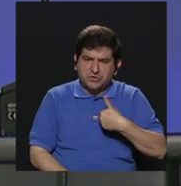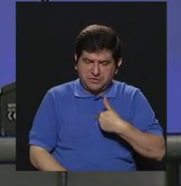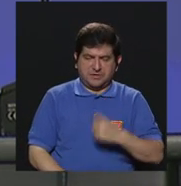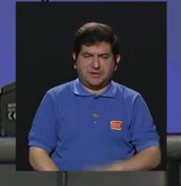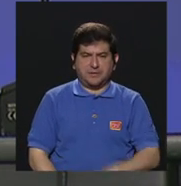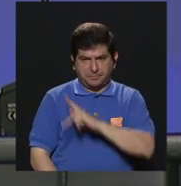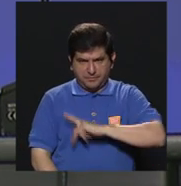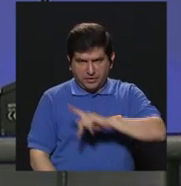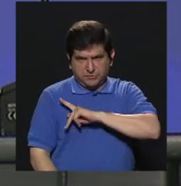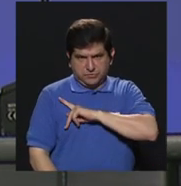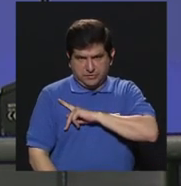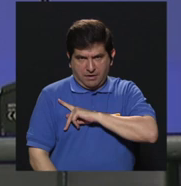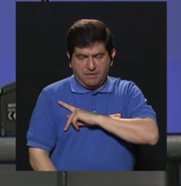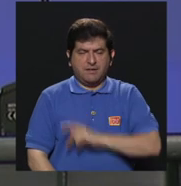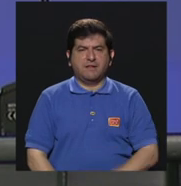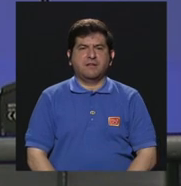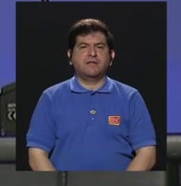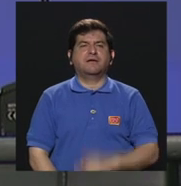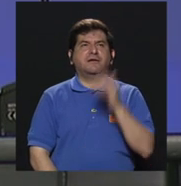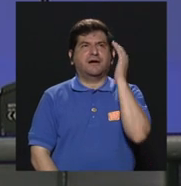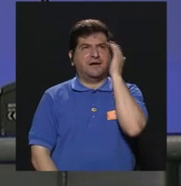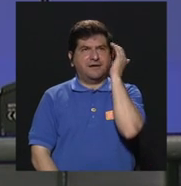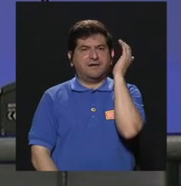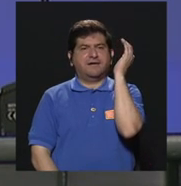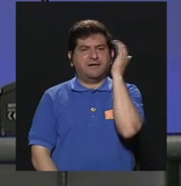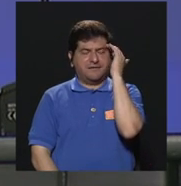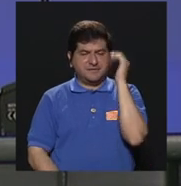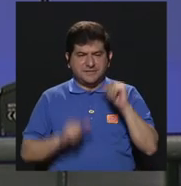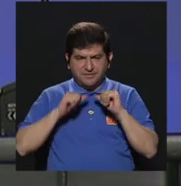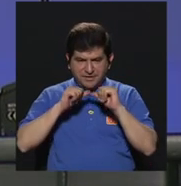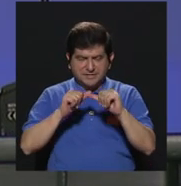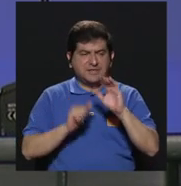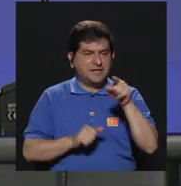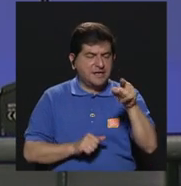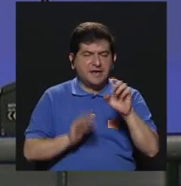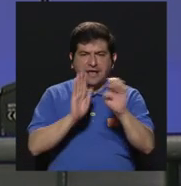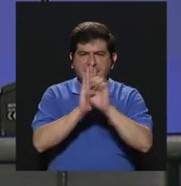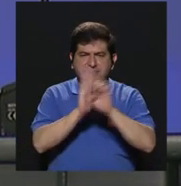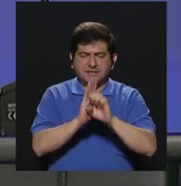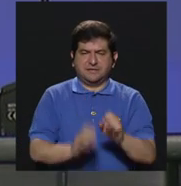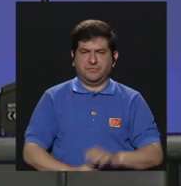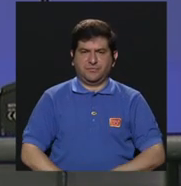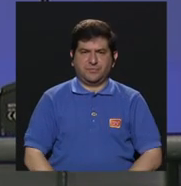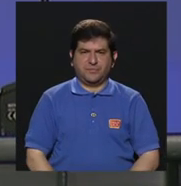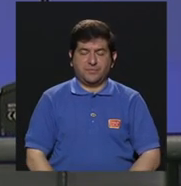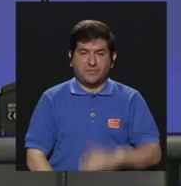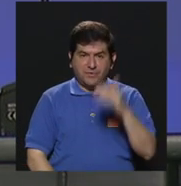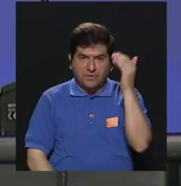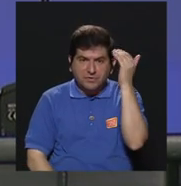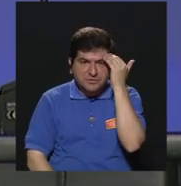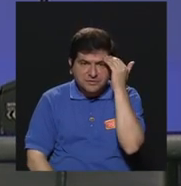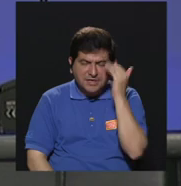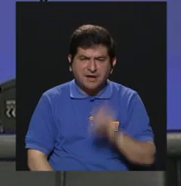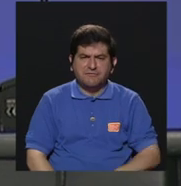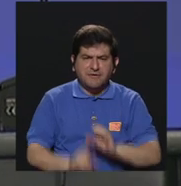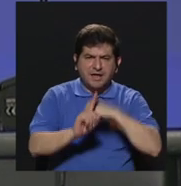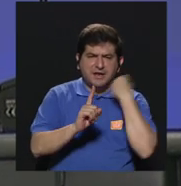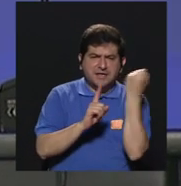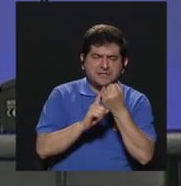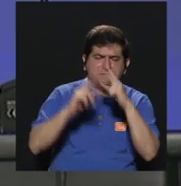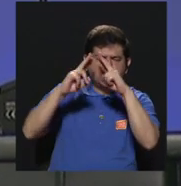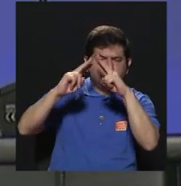personal, es haber seguido esos ejemplos, es haber sabido leer las